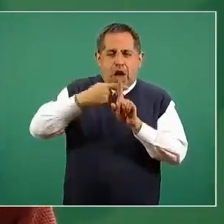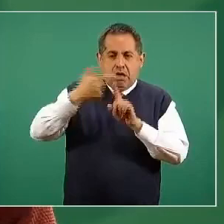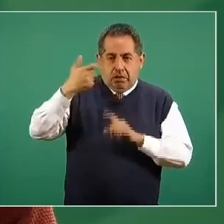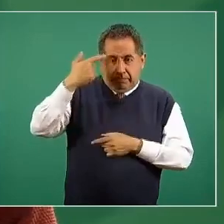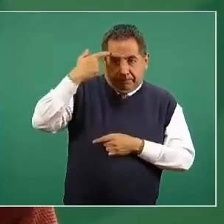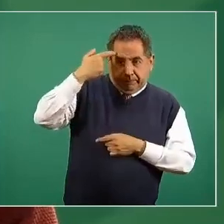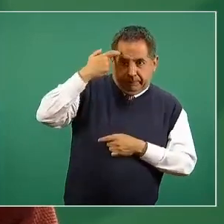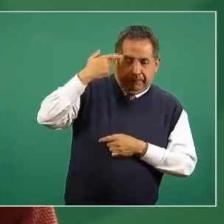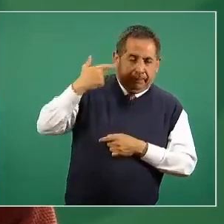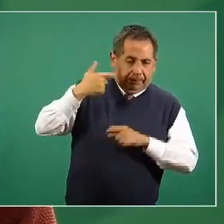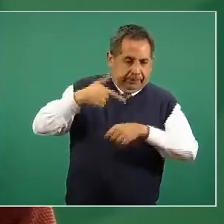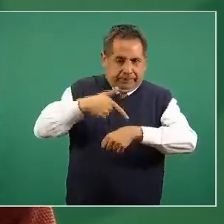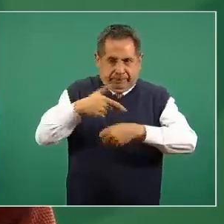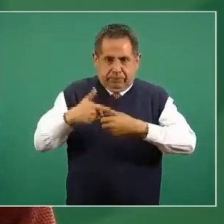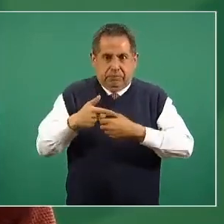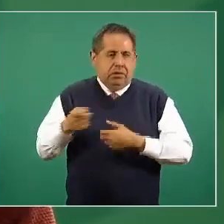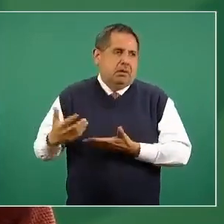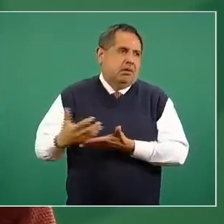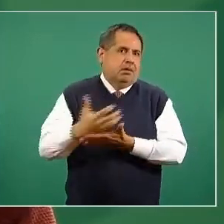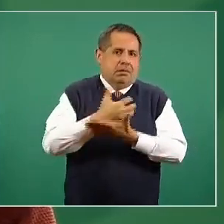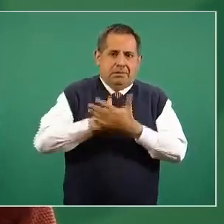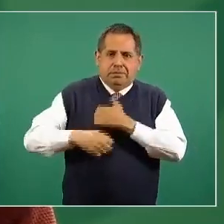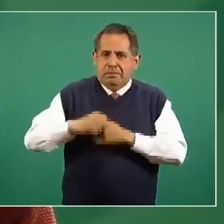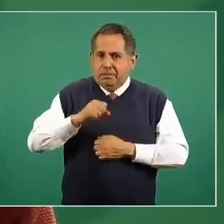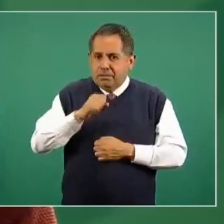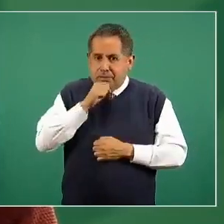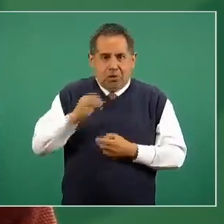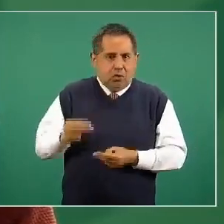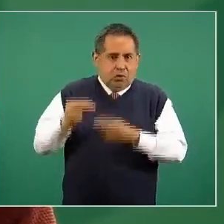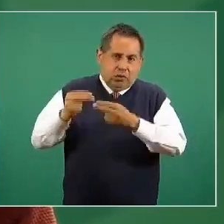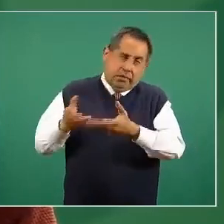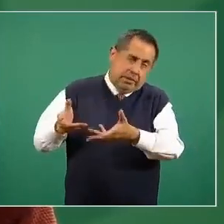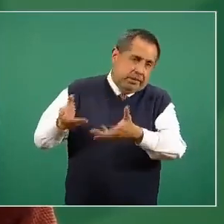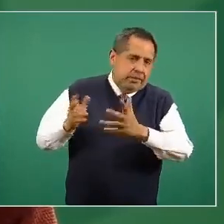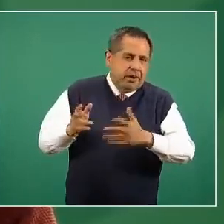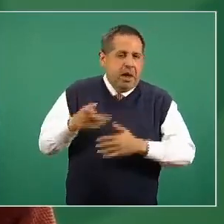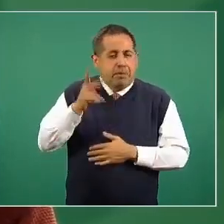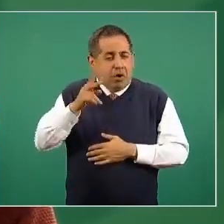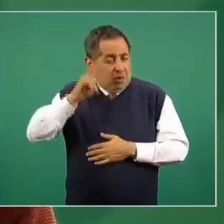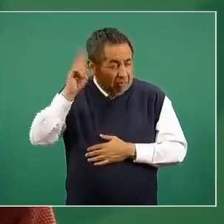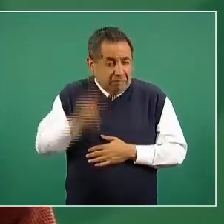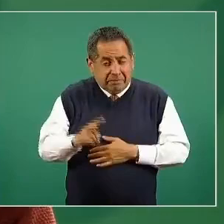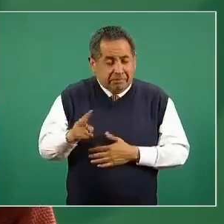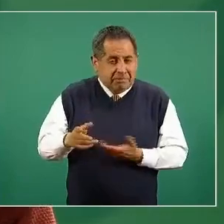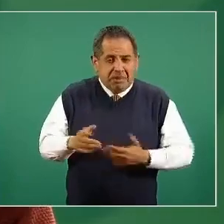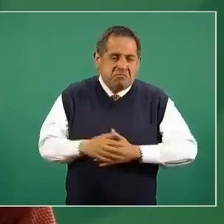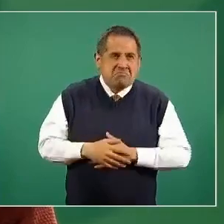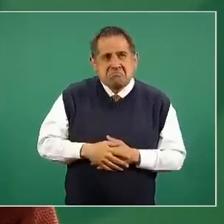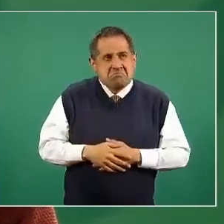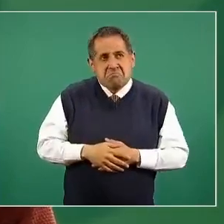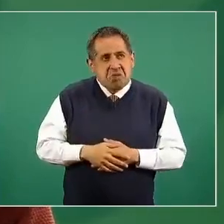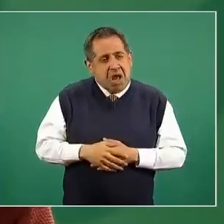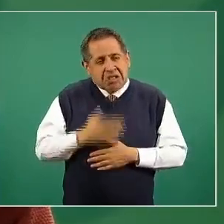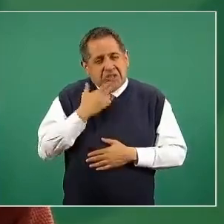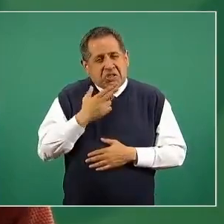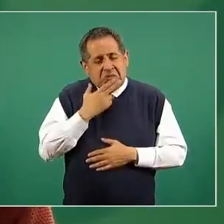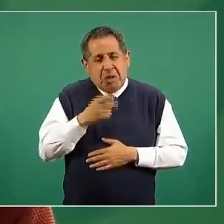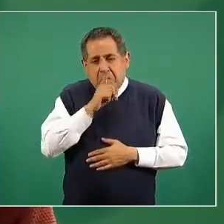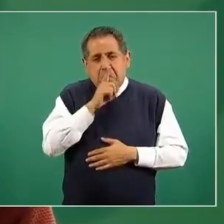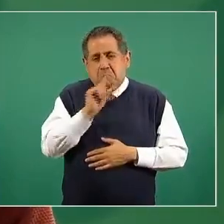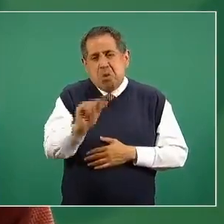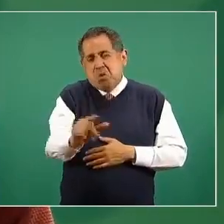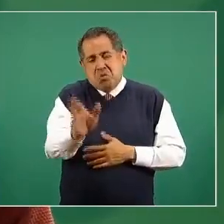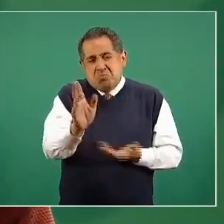los termómetros ha hecho un buen negocio, pero en términos técnicos tiene una utilidad sumamente